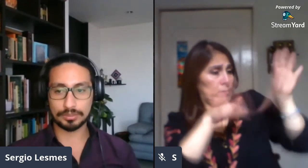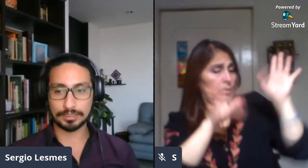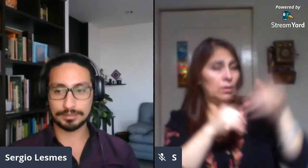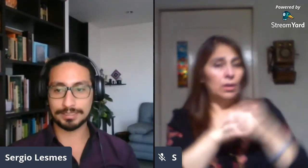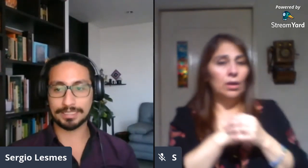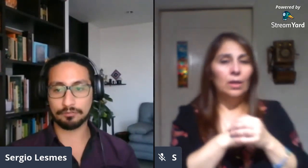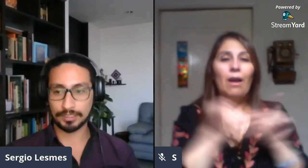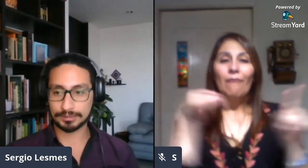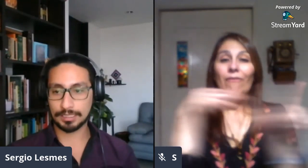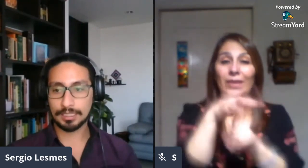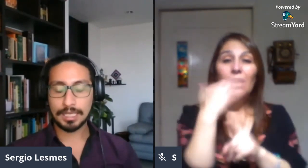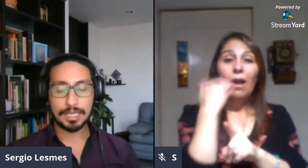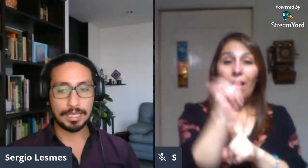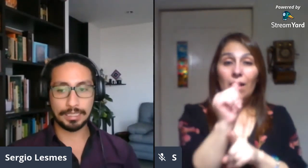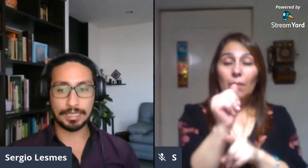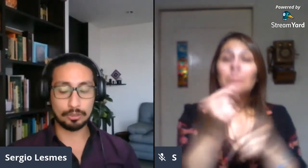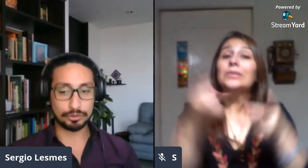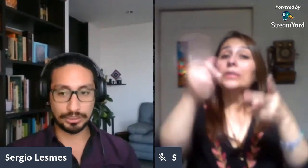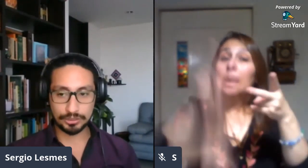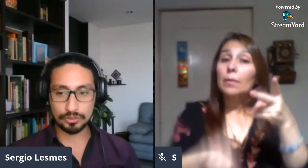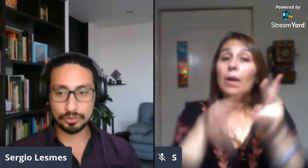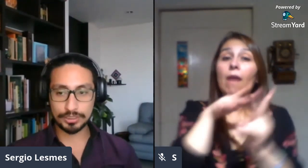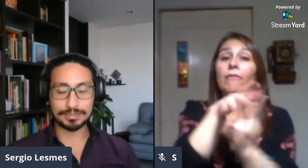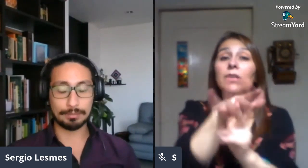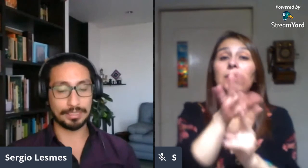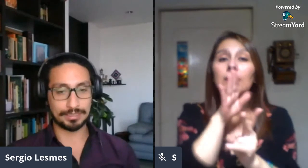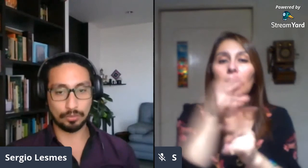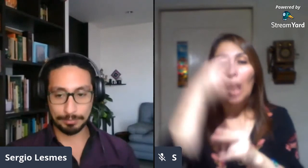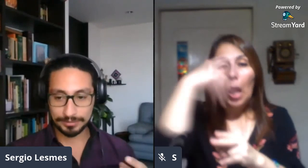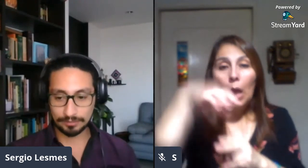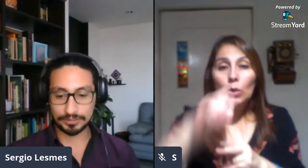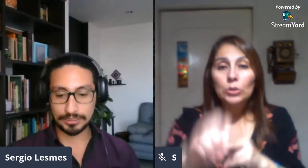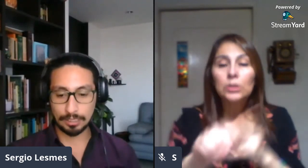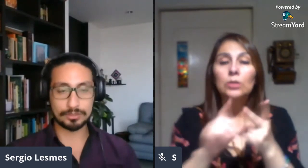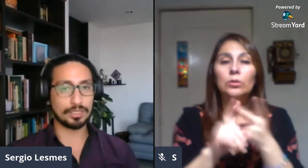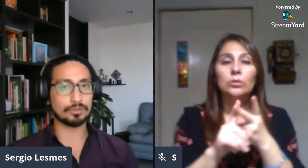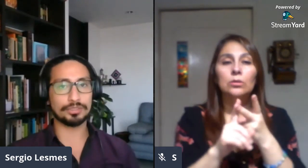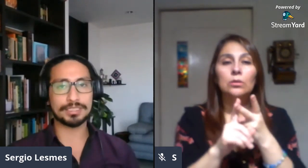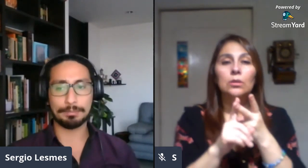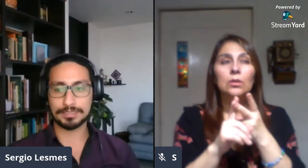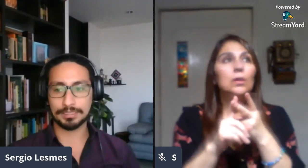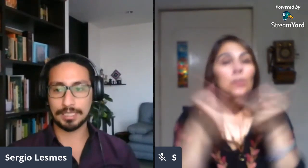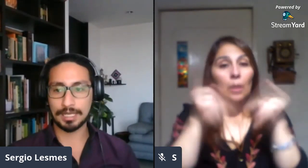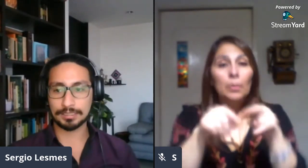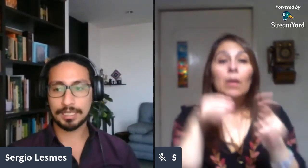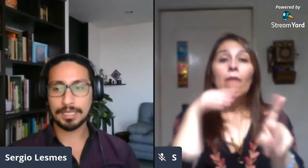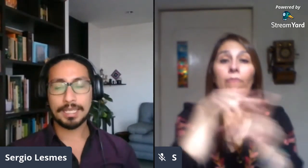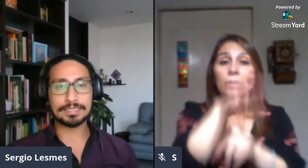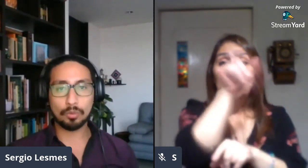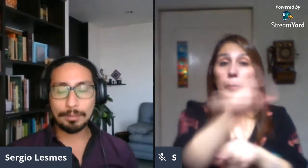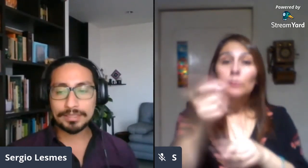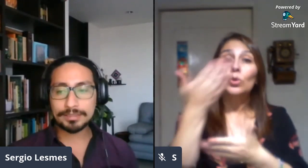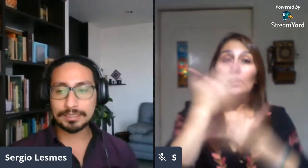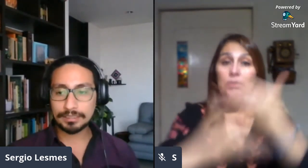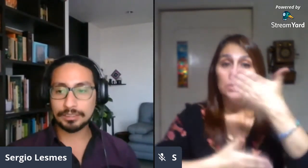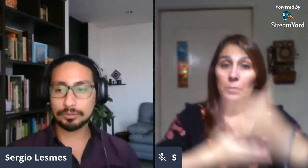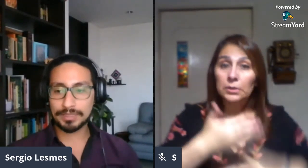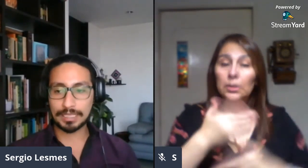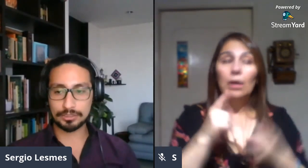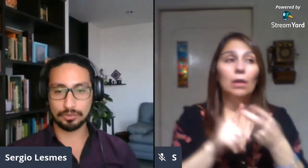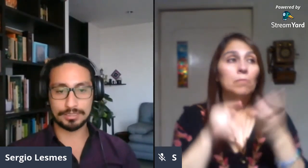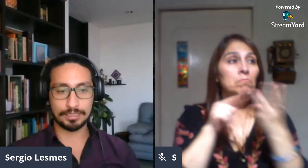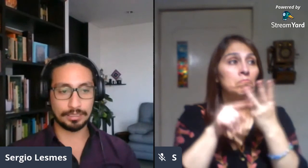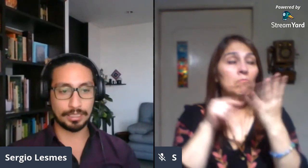creo que es importante decir que afecta a los niños, que también seguramente ha afectado a personas con discapacidad, que seguramente ha